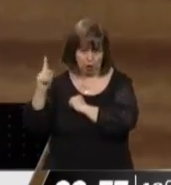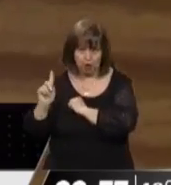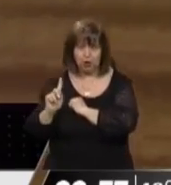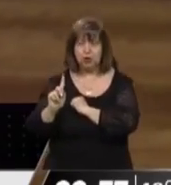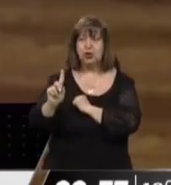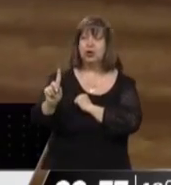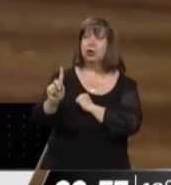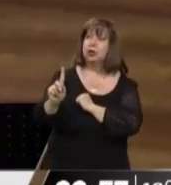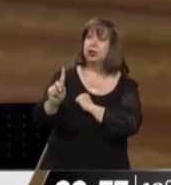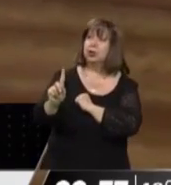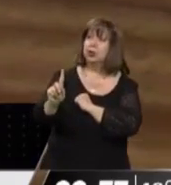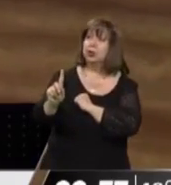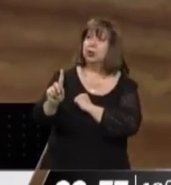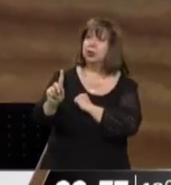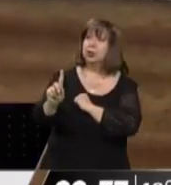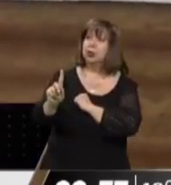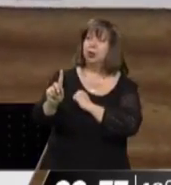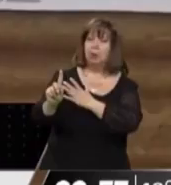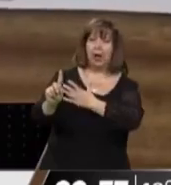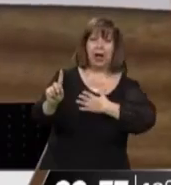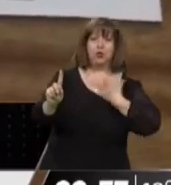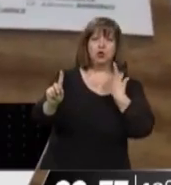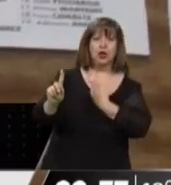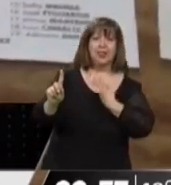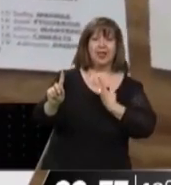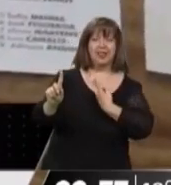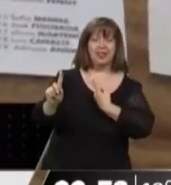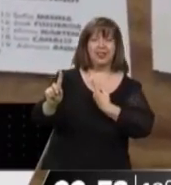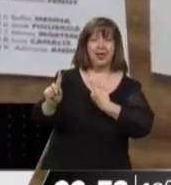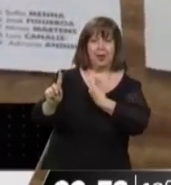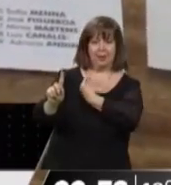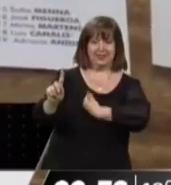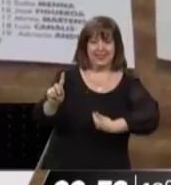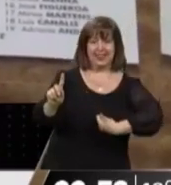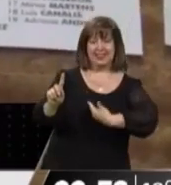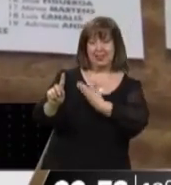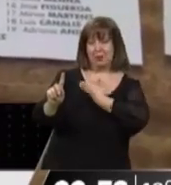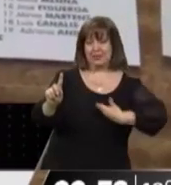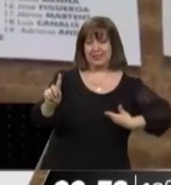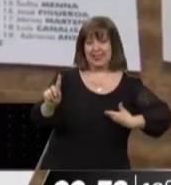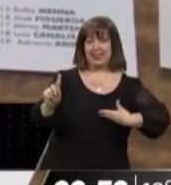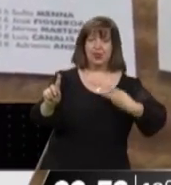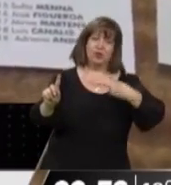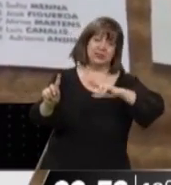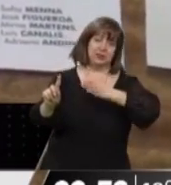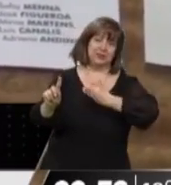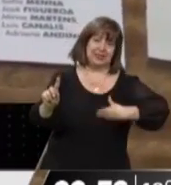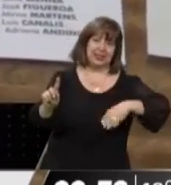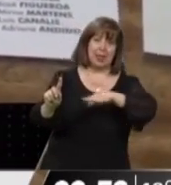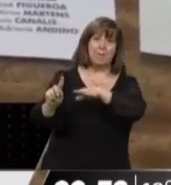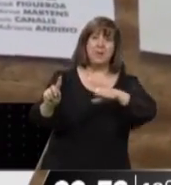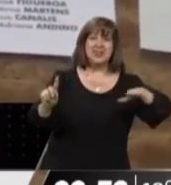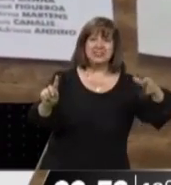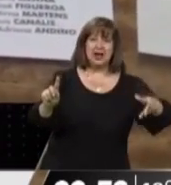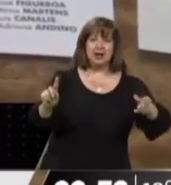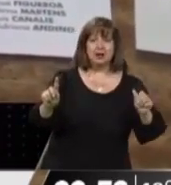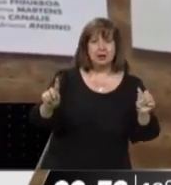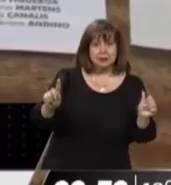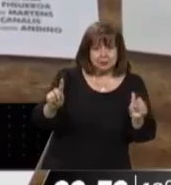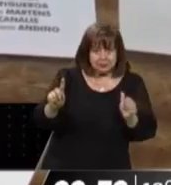alguien actuar la autoridad de mesa el presidente o el vicepresidente para